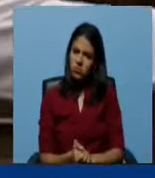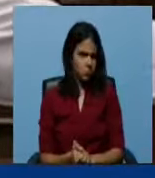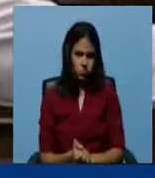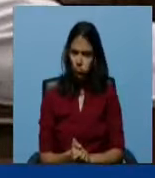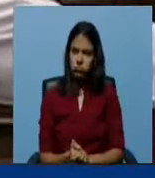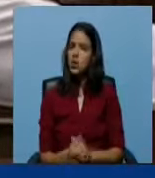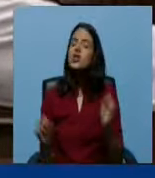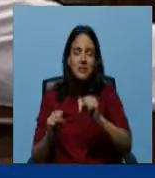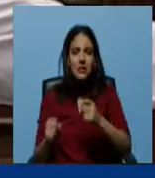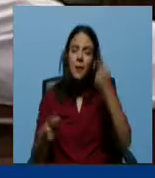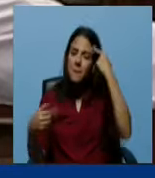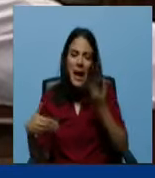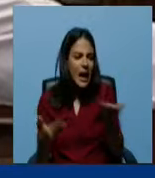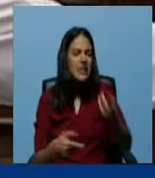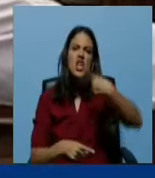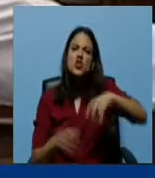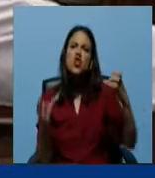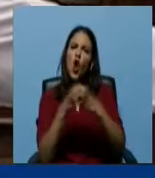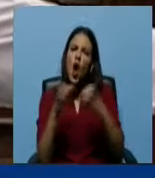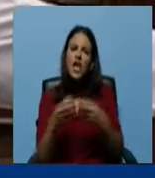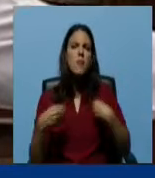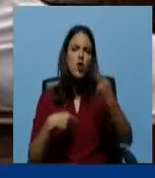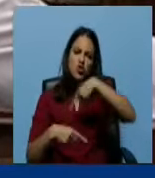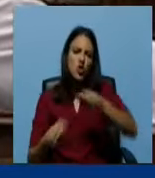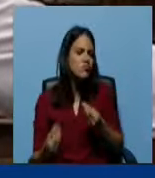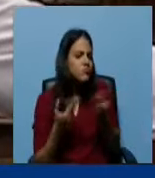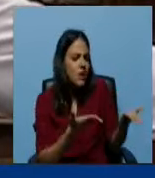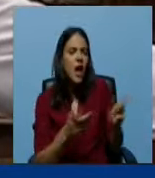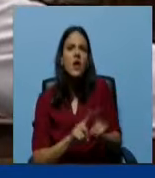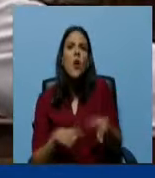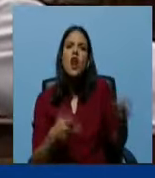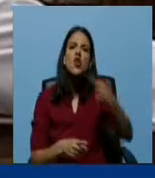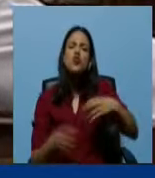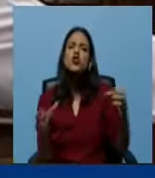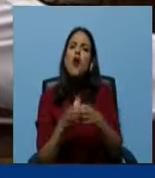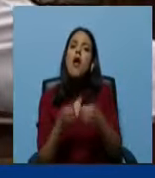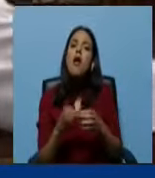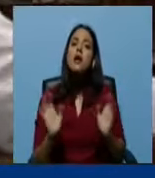Esto es tuyo. Somos un equipo. Somos un equipo.